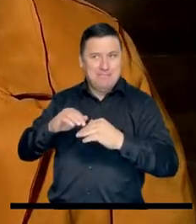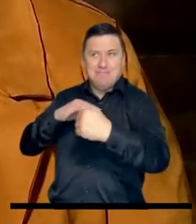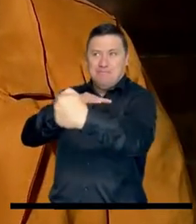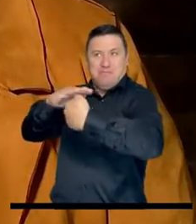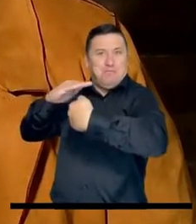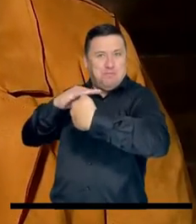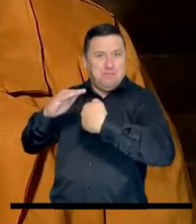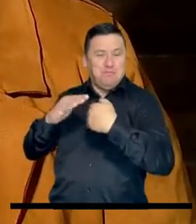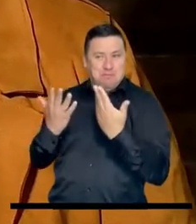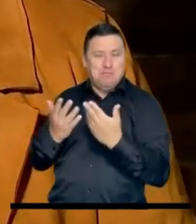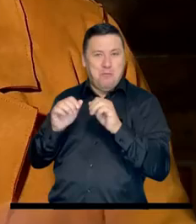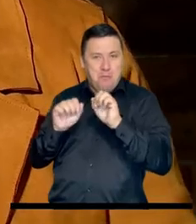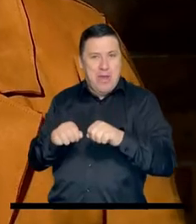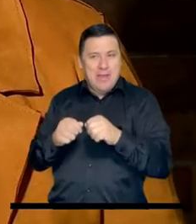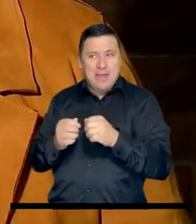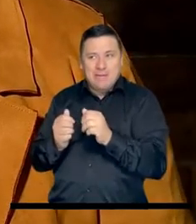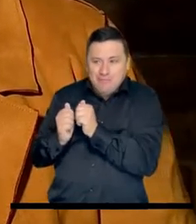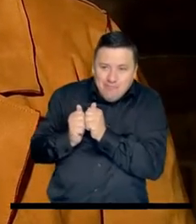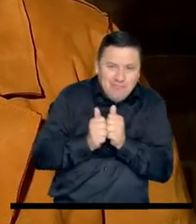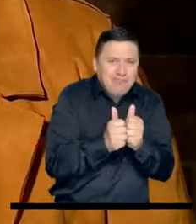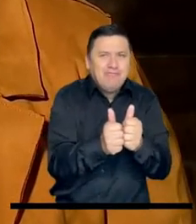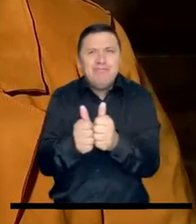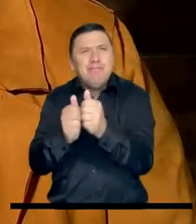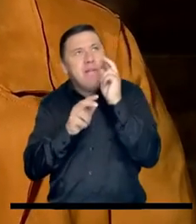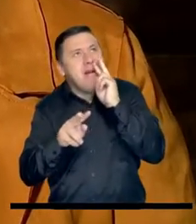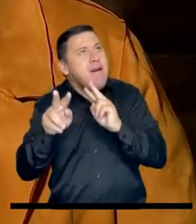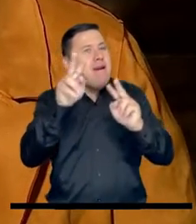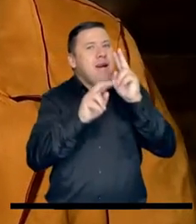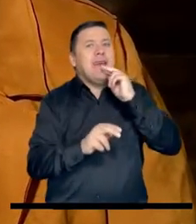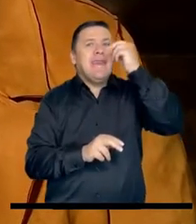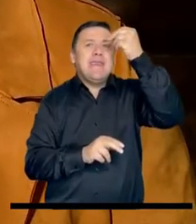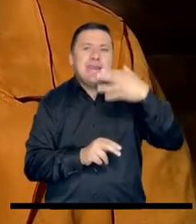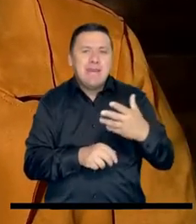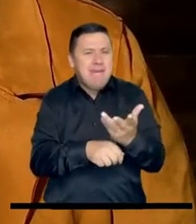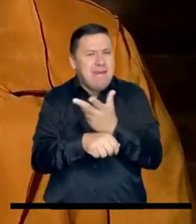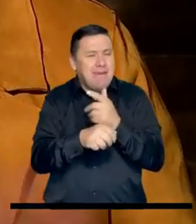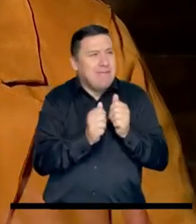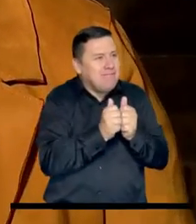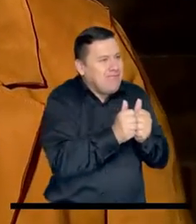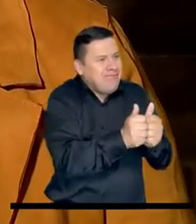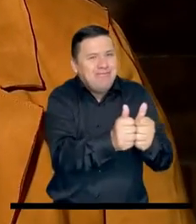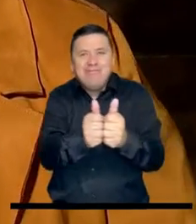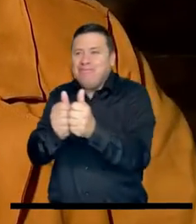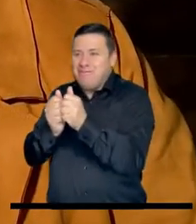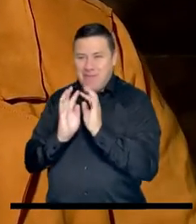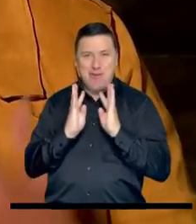que nosotros pues con este recorrido patrimonial, histórico, artístico que hacemos,